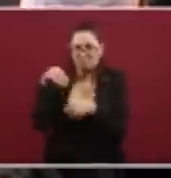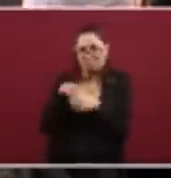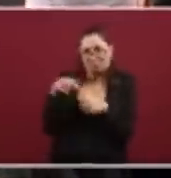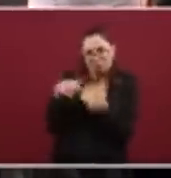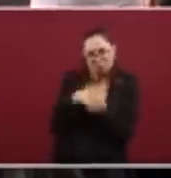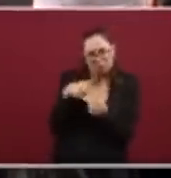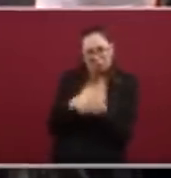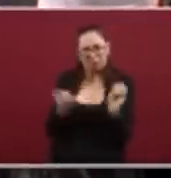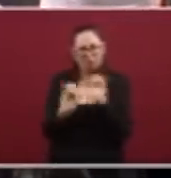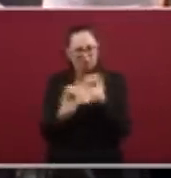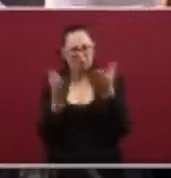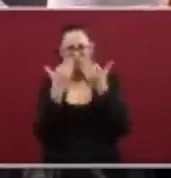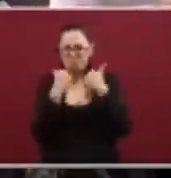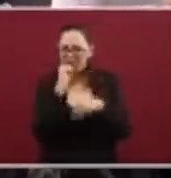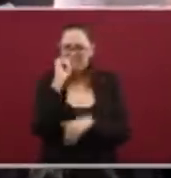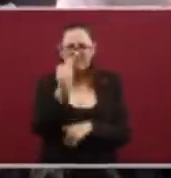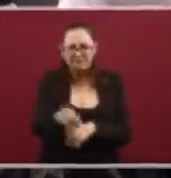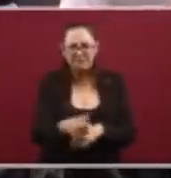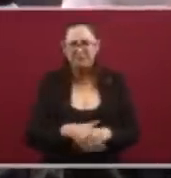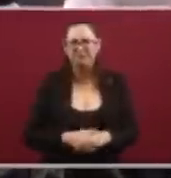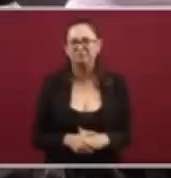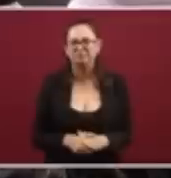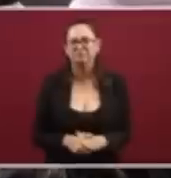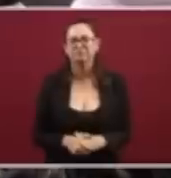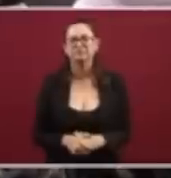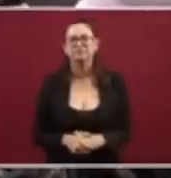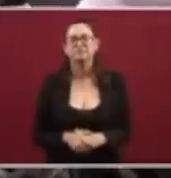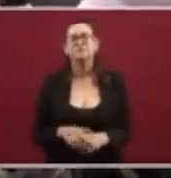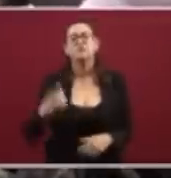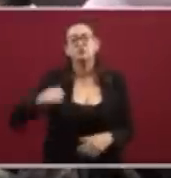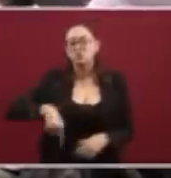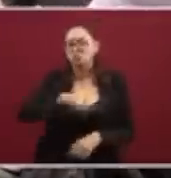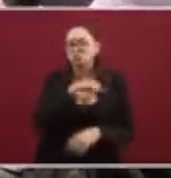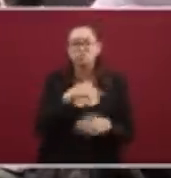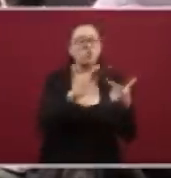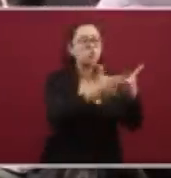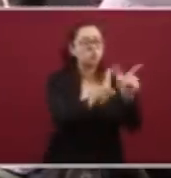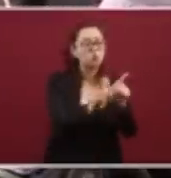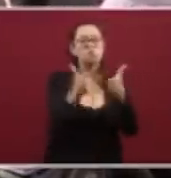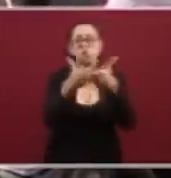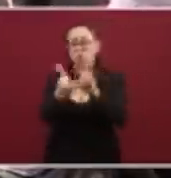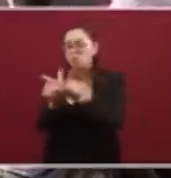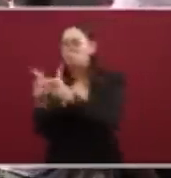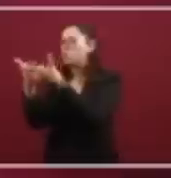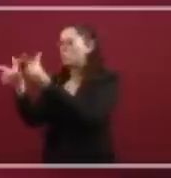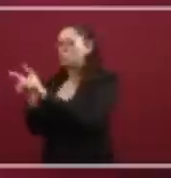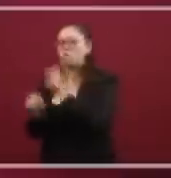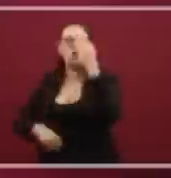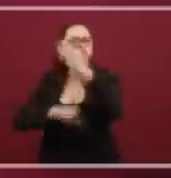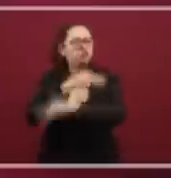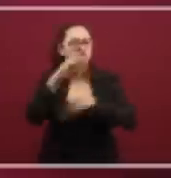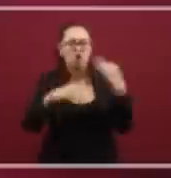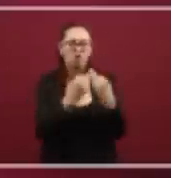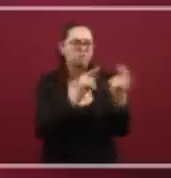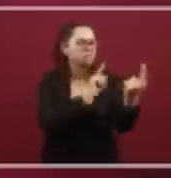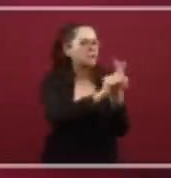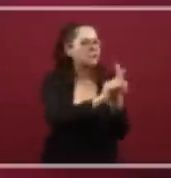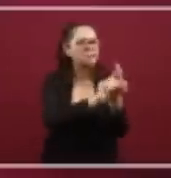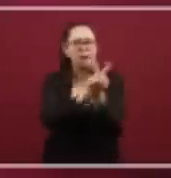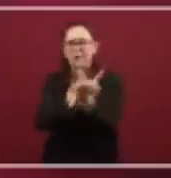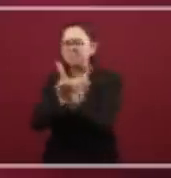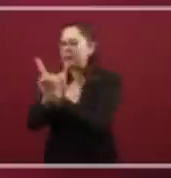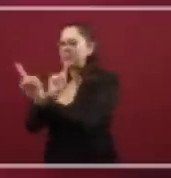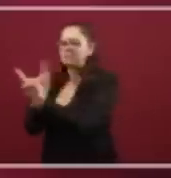y que nos vemos convocado somos reunidos con todos y por supuesto tienen que tener un trato igualitario equitativo todos y una